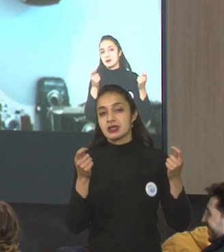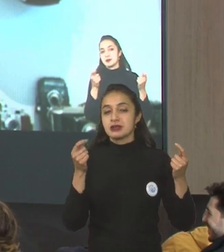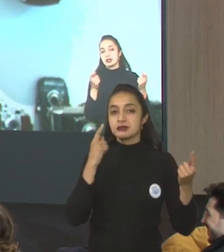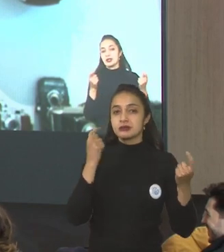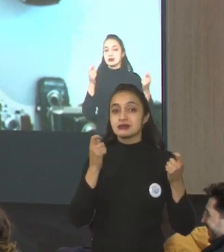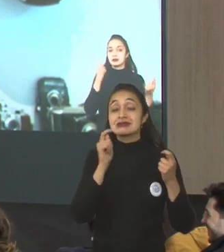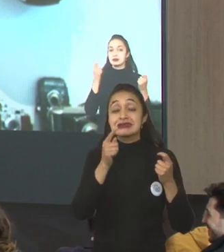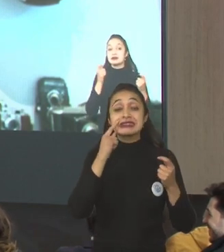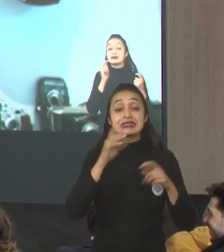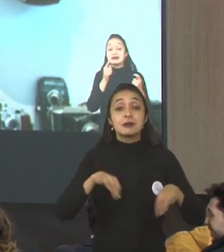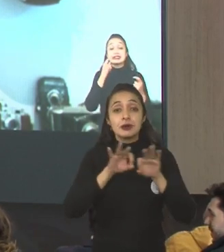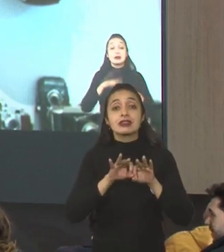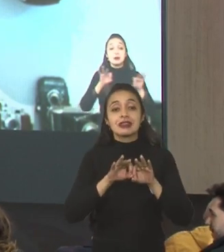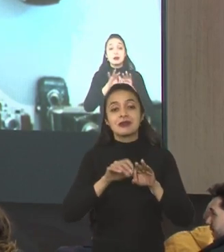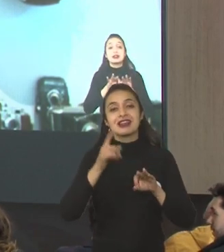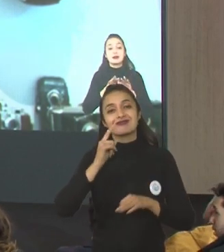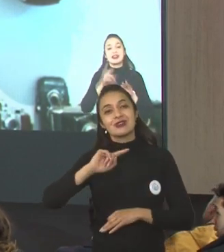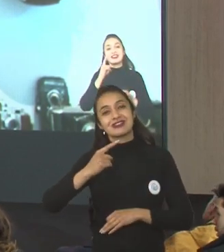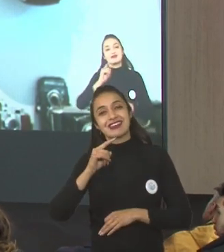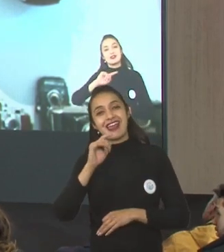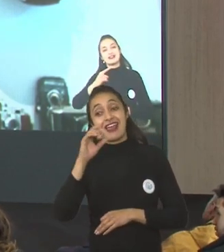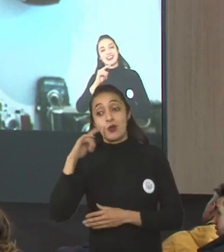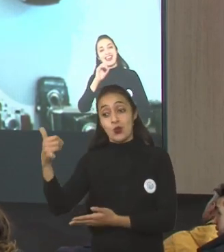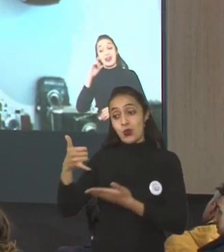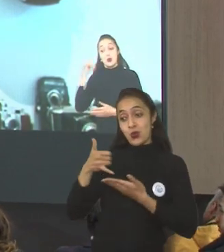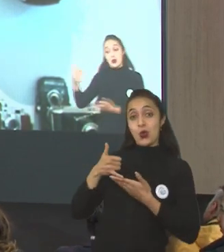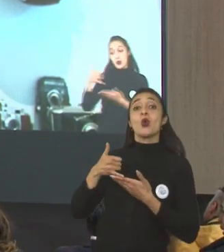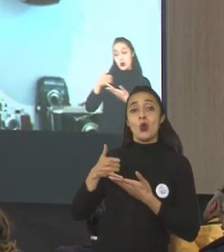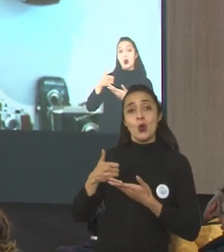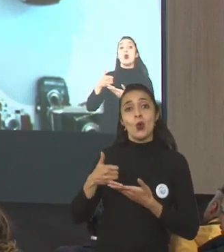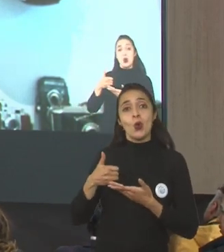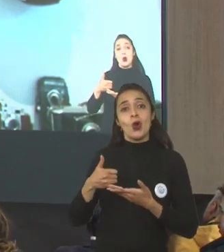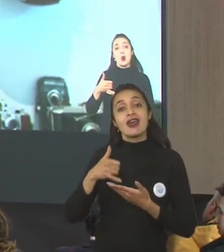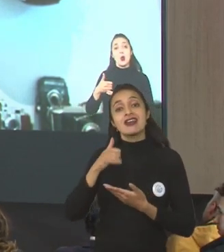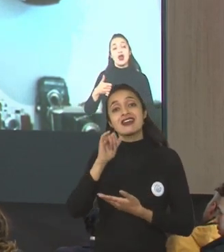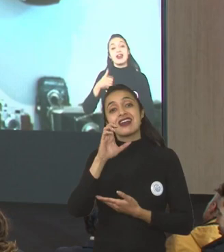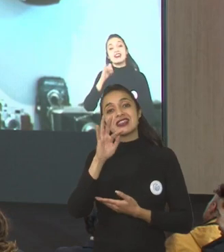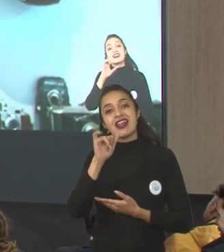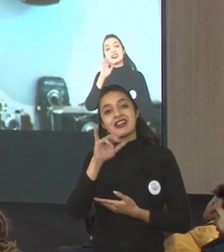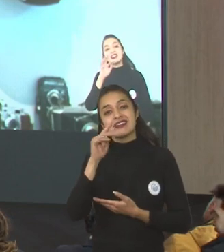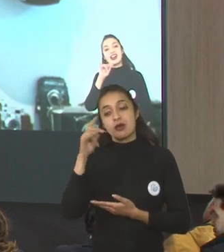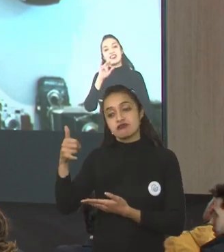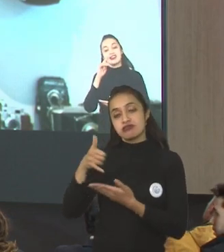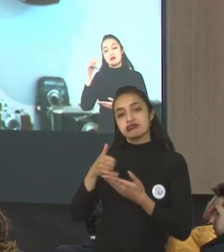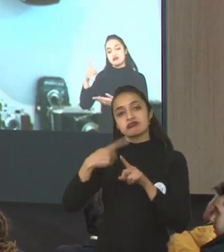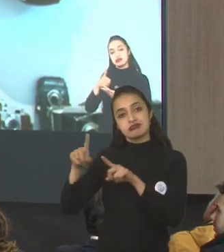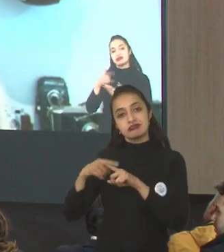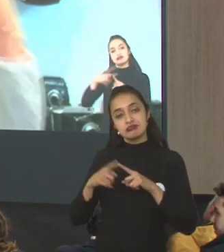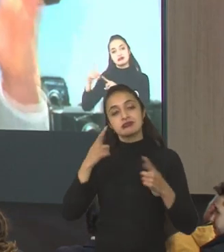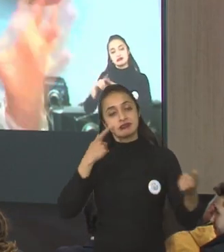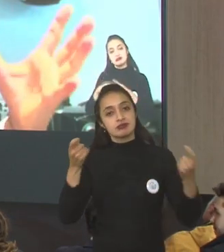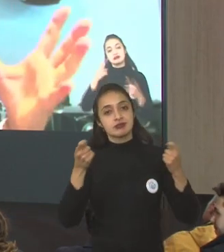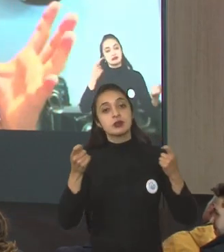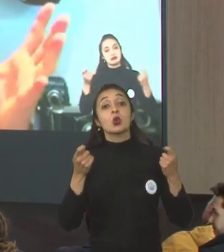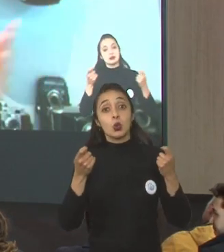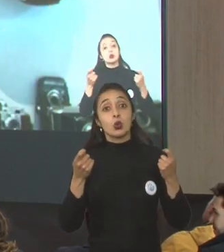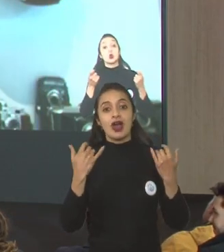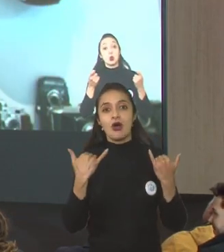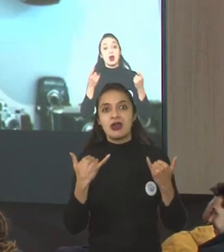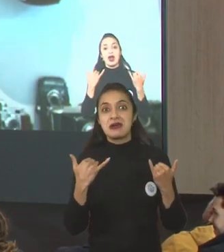el segundo India Catalina y ahora con Pálpito pues llega un sueño mucho más grande,